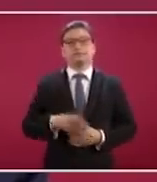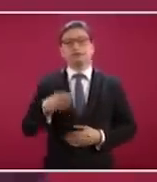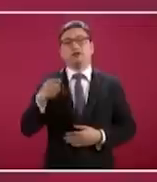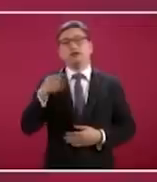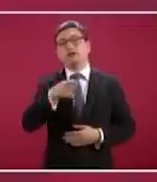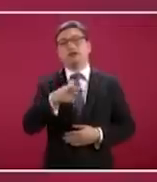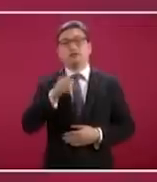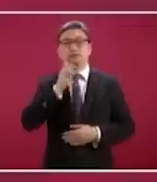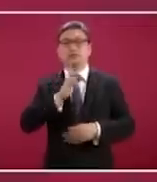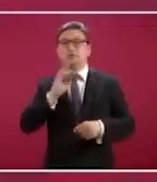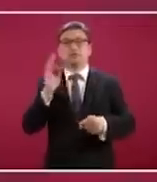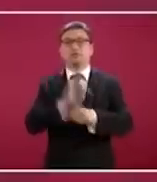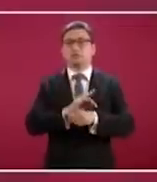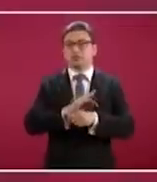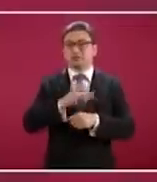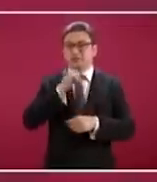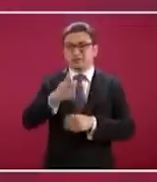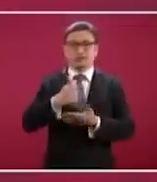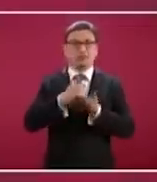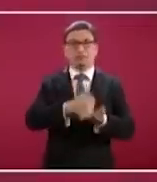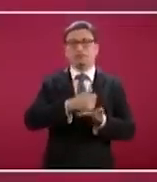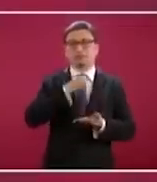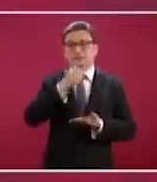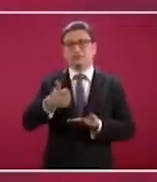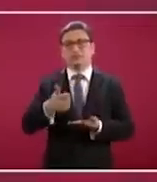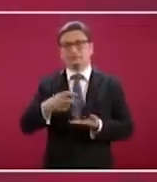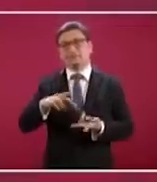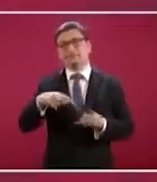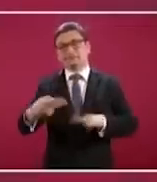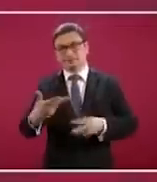brindó protección, que no hubo apoyo, que al contrario,